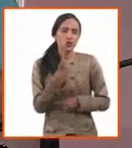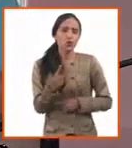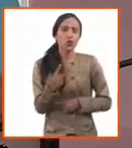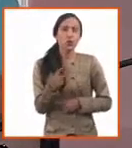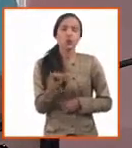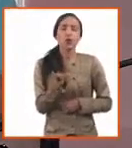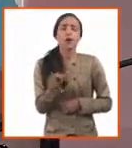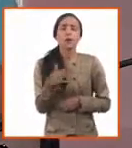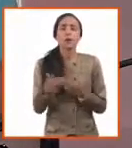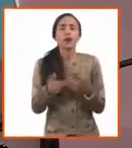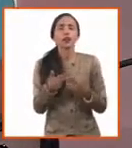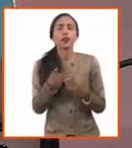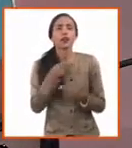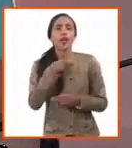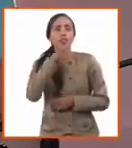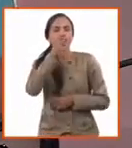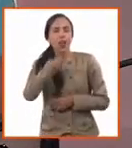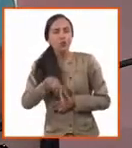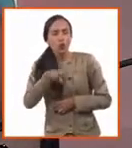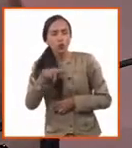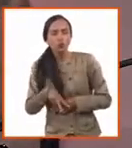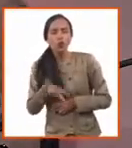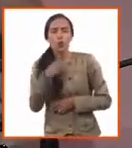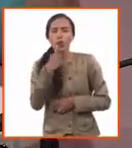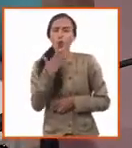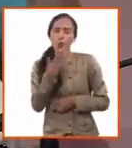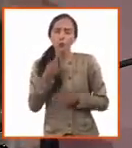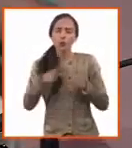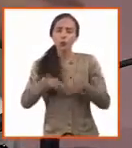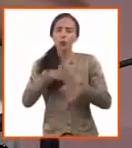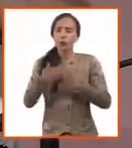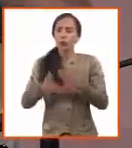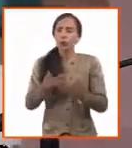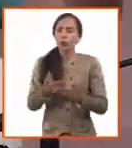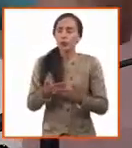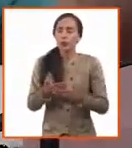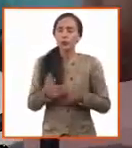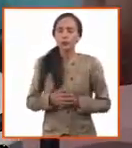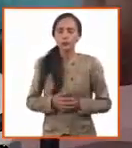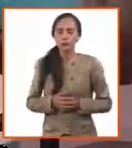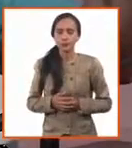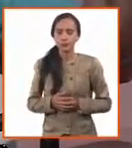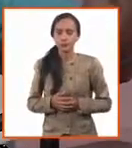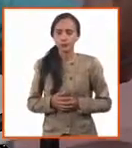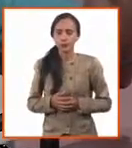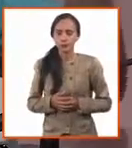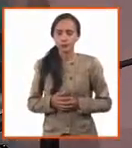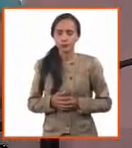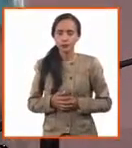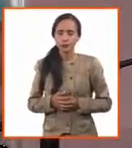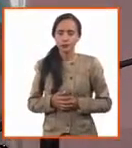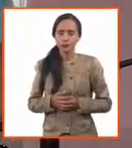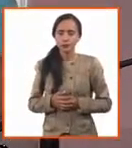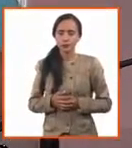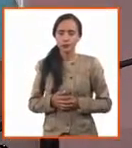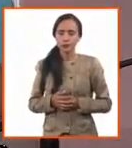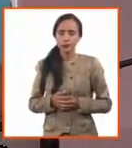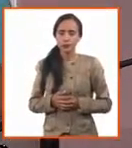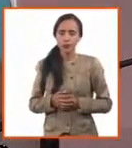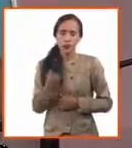realizar diagnósticos o como válvula para dar salida a la olla de presión sino